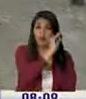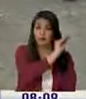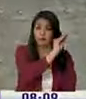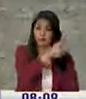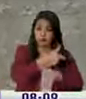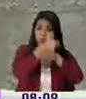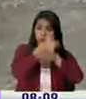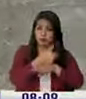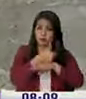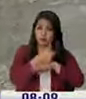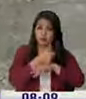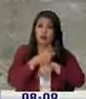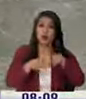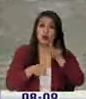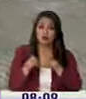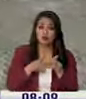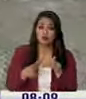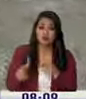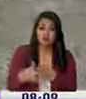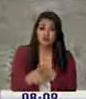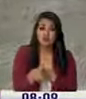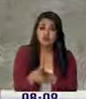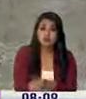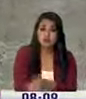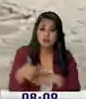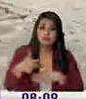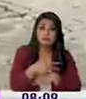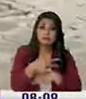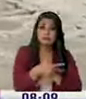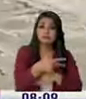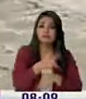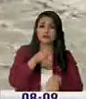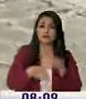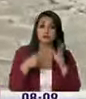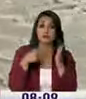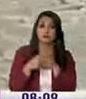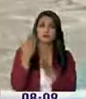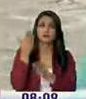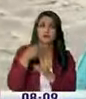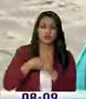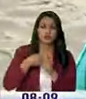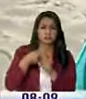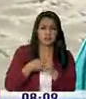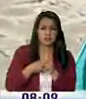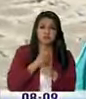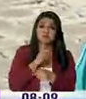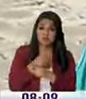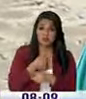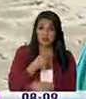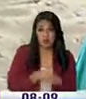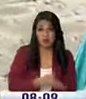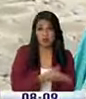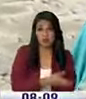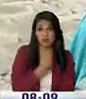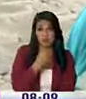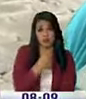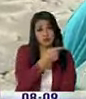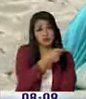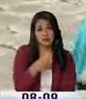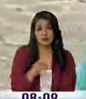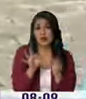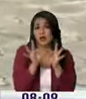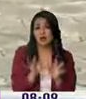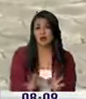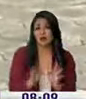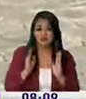e impide que los vehículos ingresen con facilidad a sus parqueaderos. Hace 2 meses que iba a hacer, por eso mi mamá le ha dicho que arregle, pero nadie